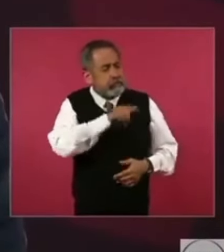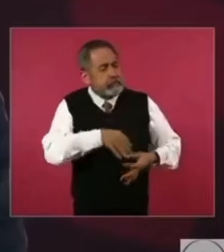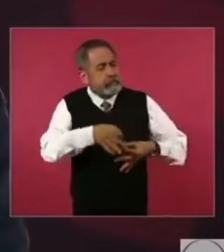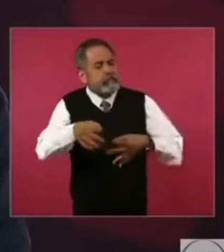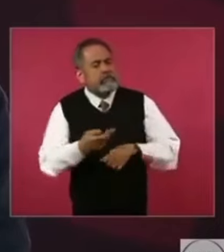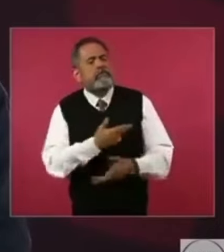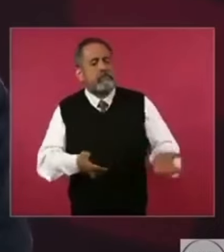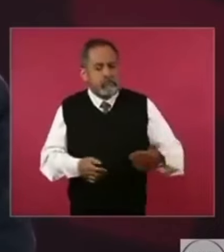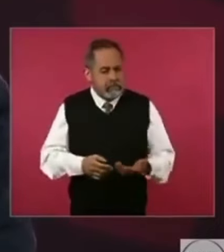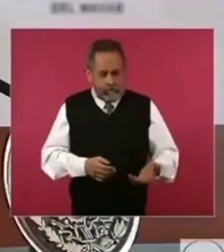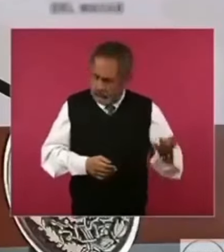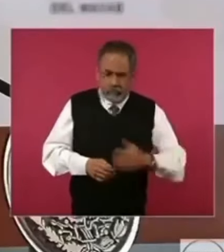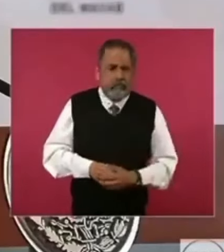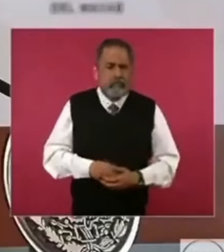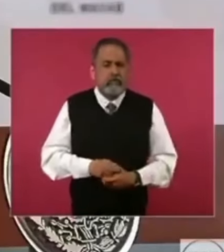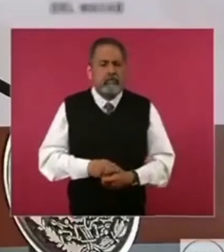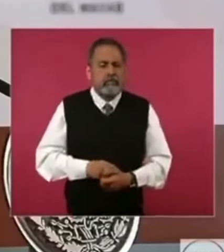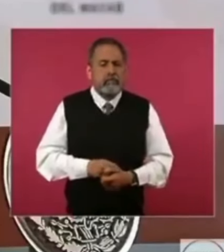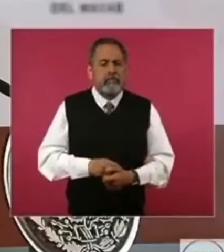impuestos de